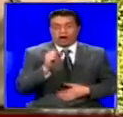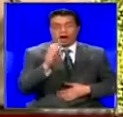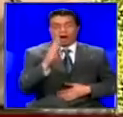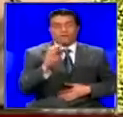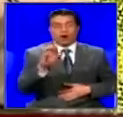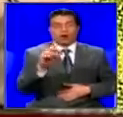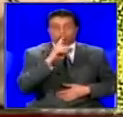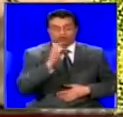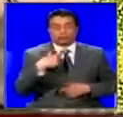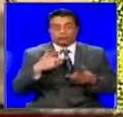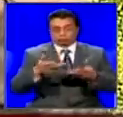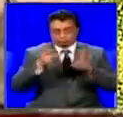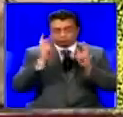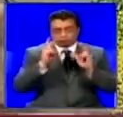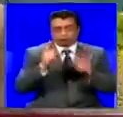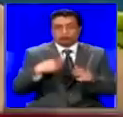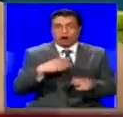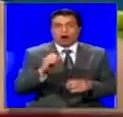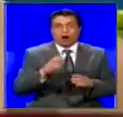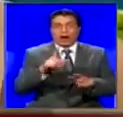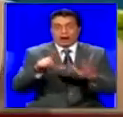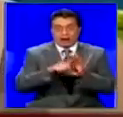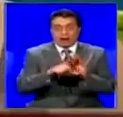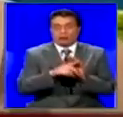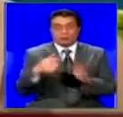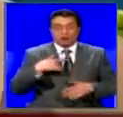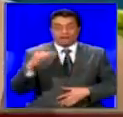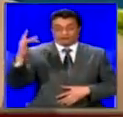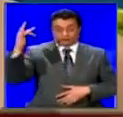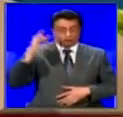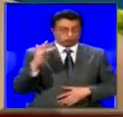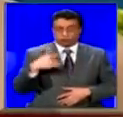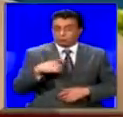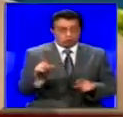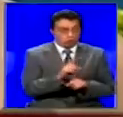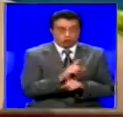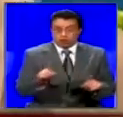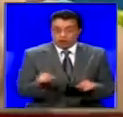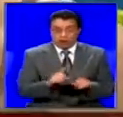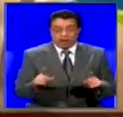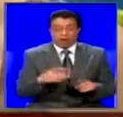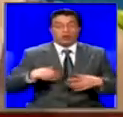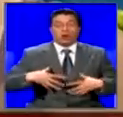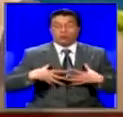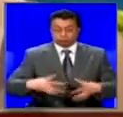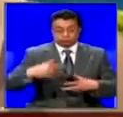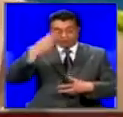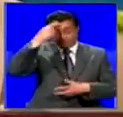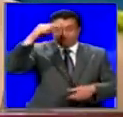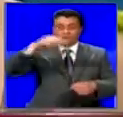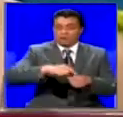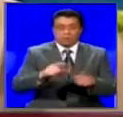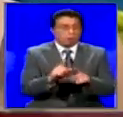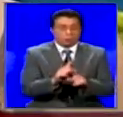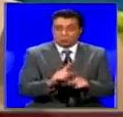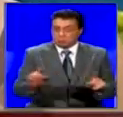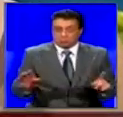favor del aborto sin apellidos. No me violaron, yo no tenía un embarazo inviable o por lo menos no alcanzó a detectarse porque